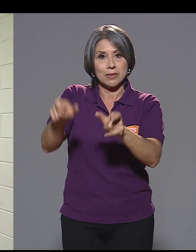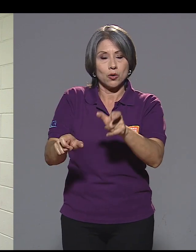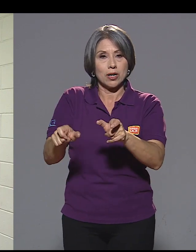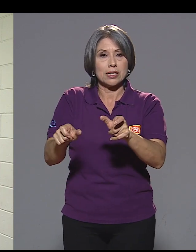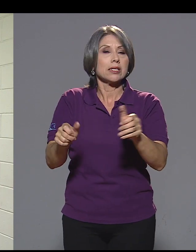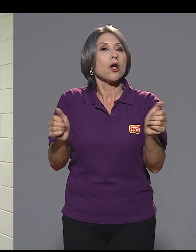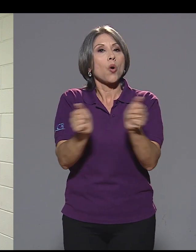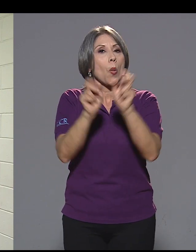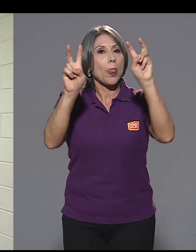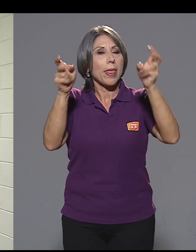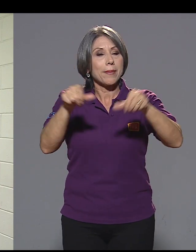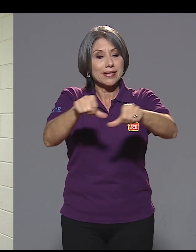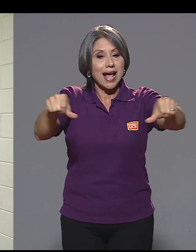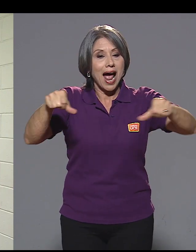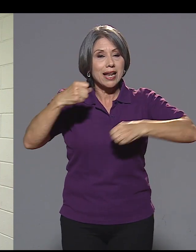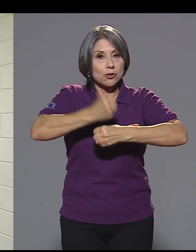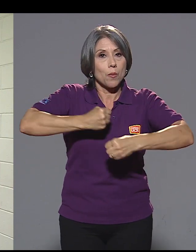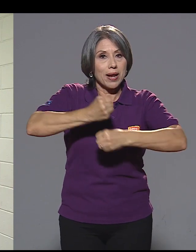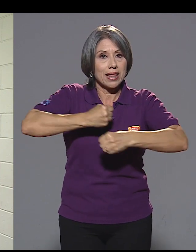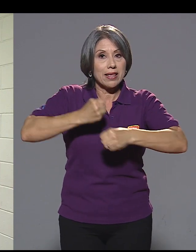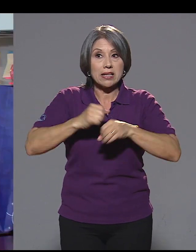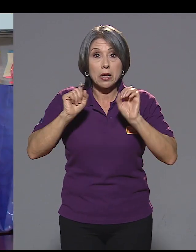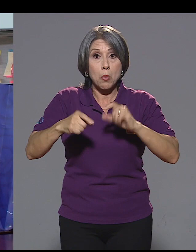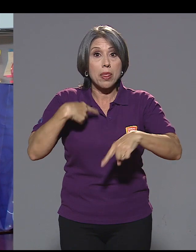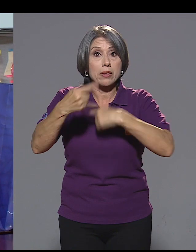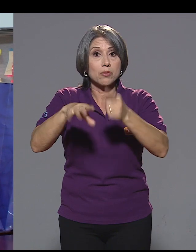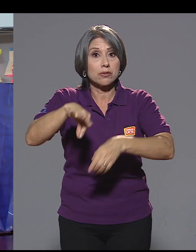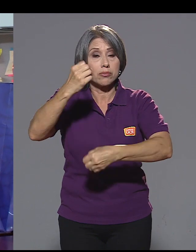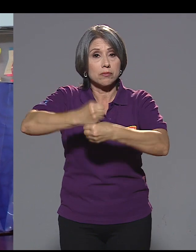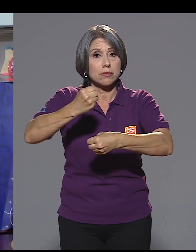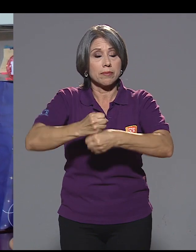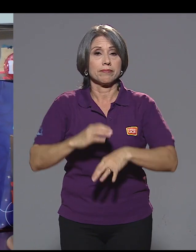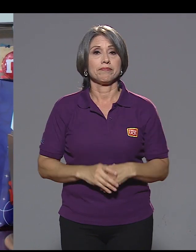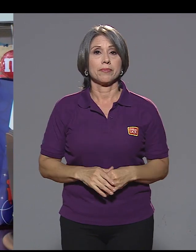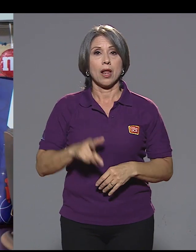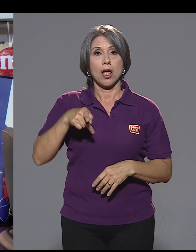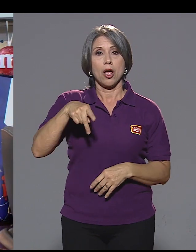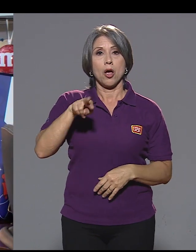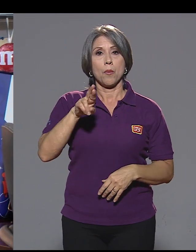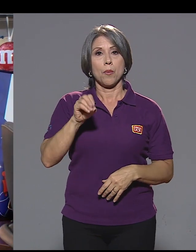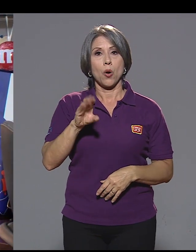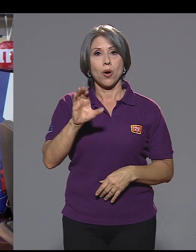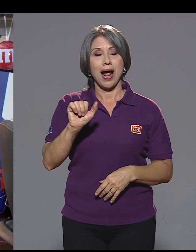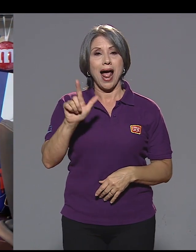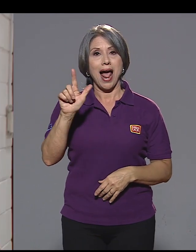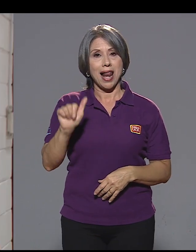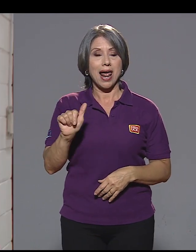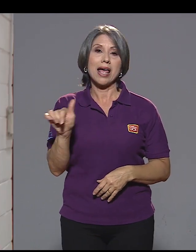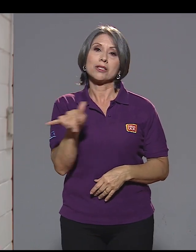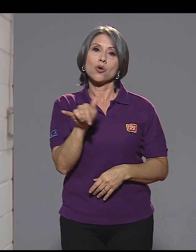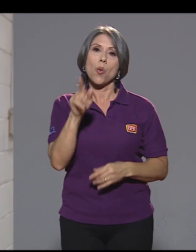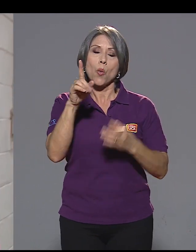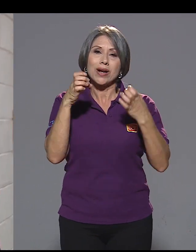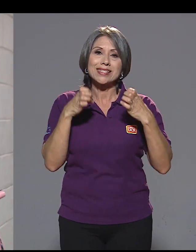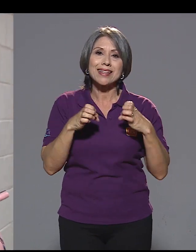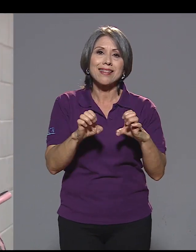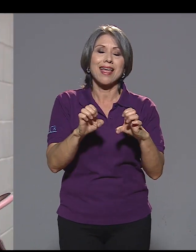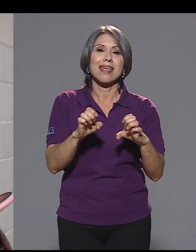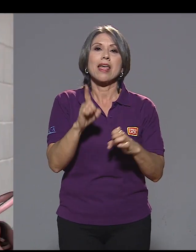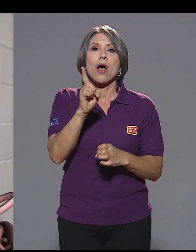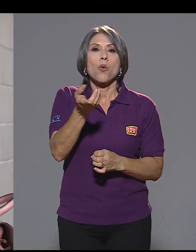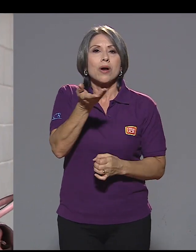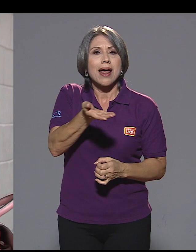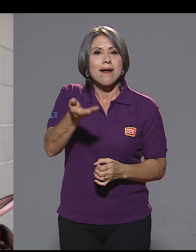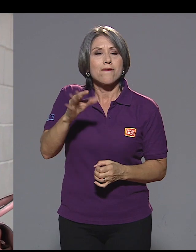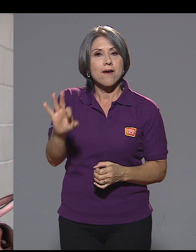áreas operativas laboralmente contratables. Procala sirve de estrategia, de